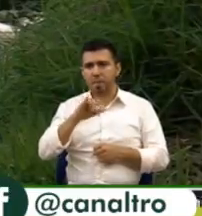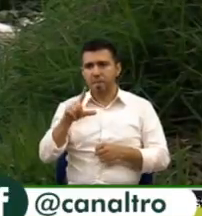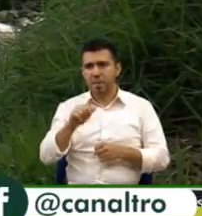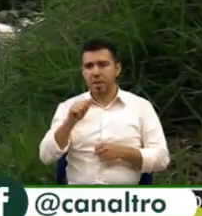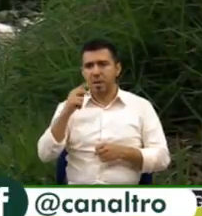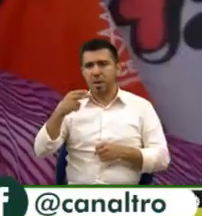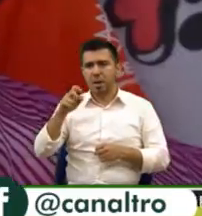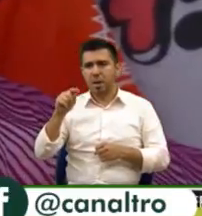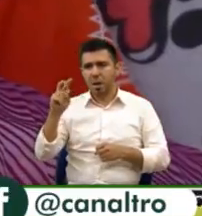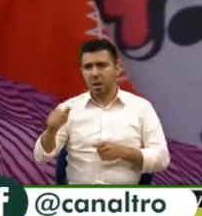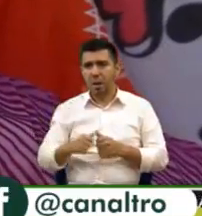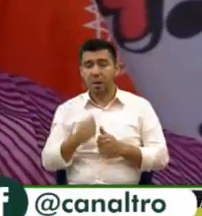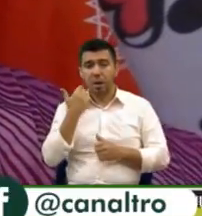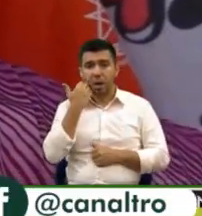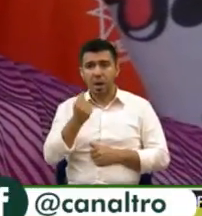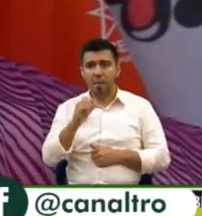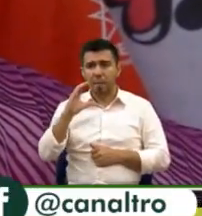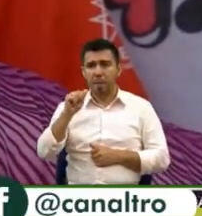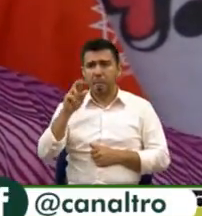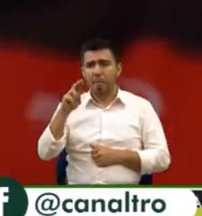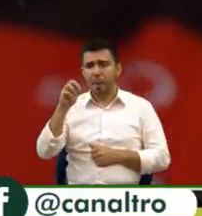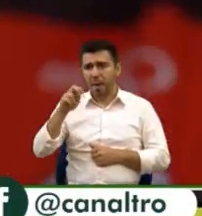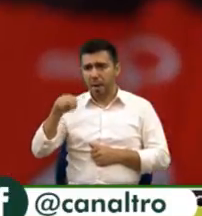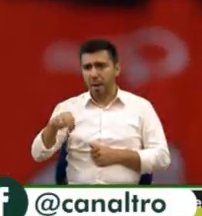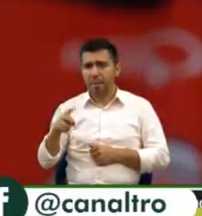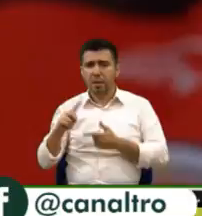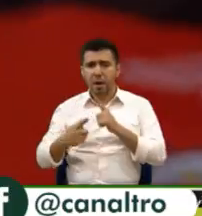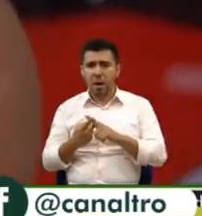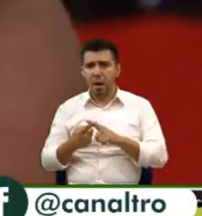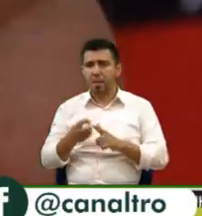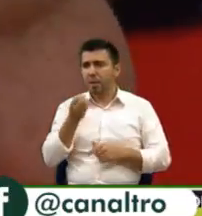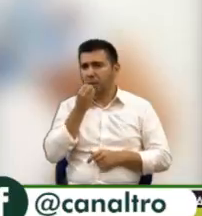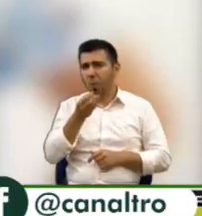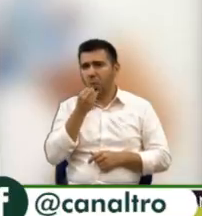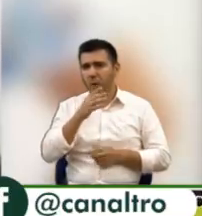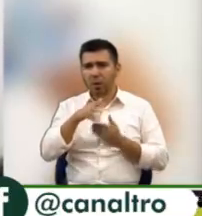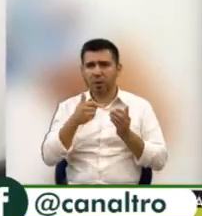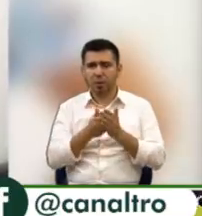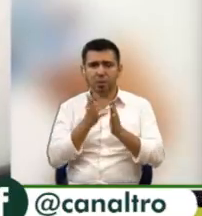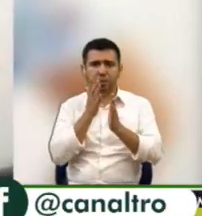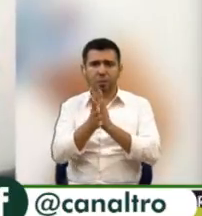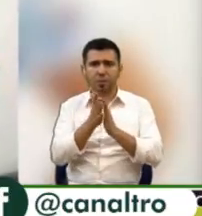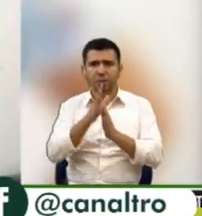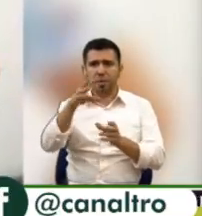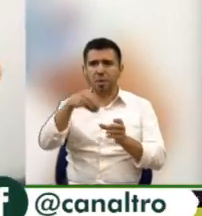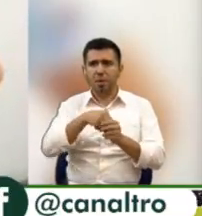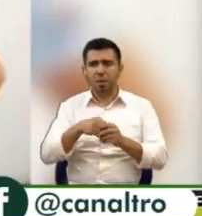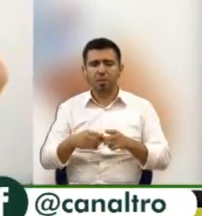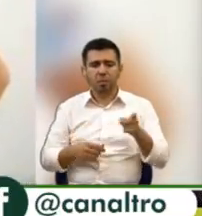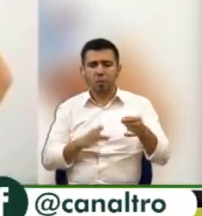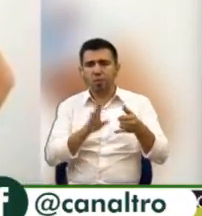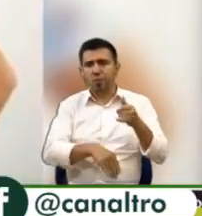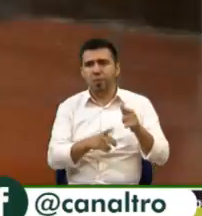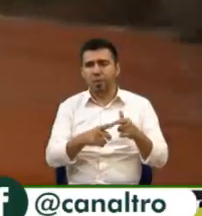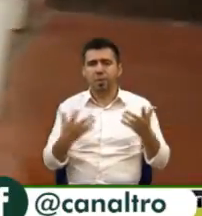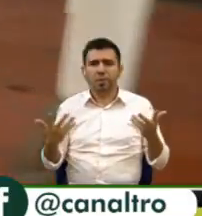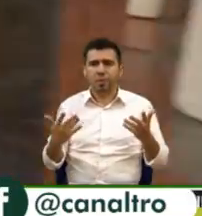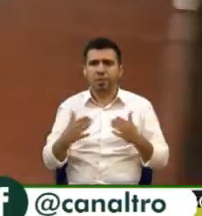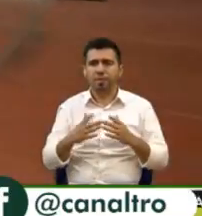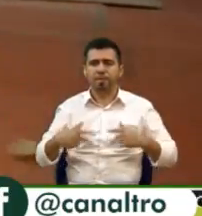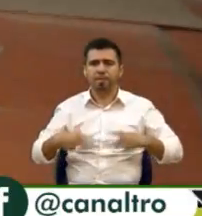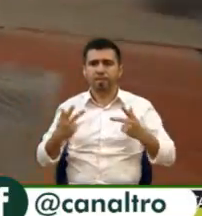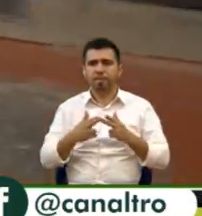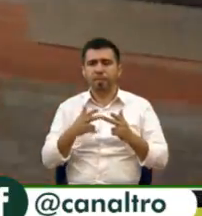doña Carmen Rodríguez vecina y amiga de la víctima relató a Oriente noticias los últimos momentos de vida de la mujer mientras